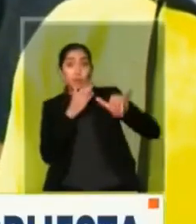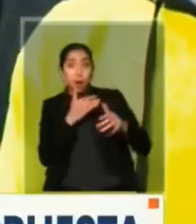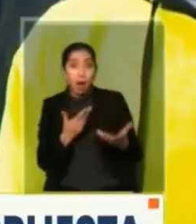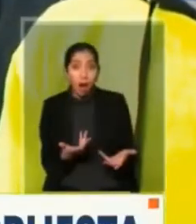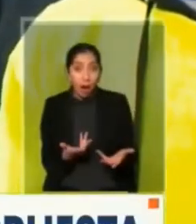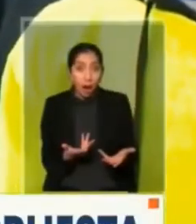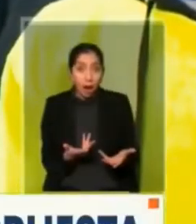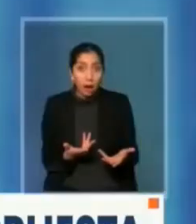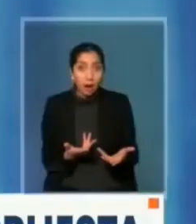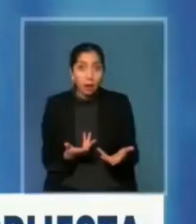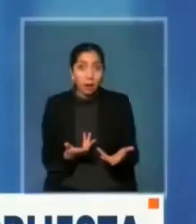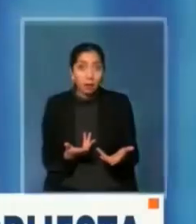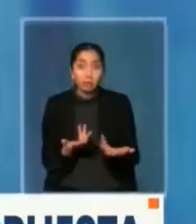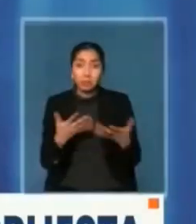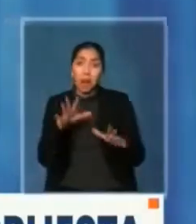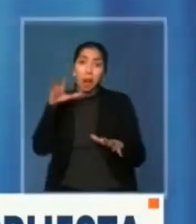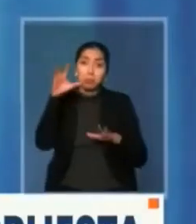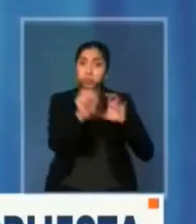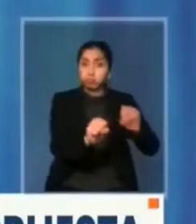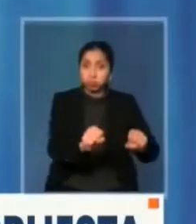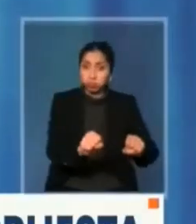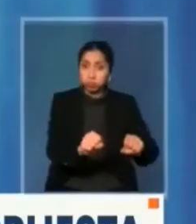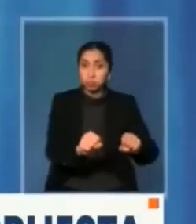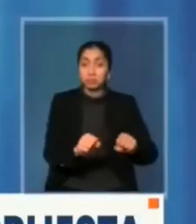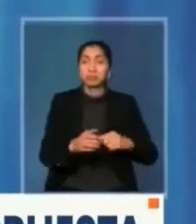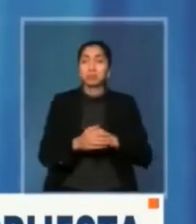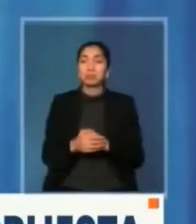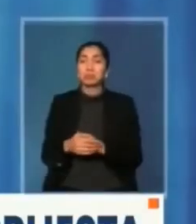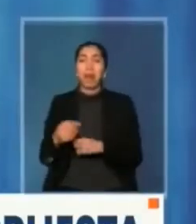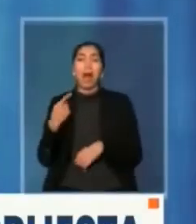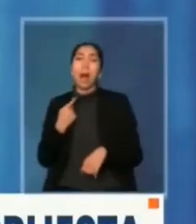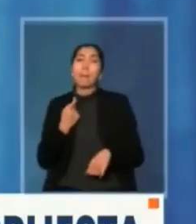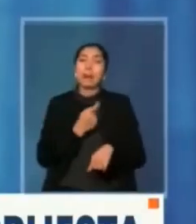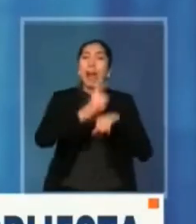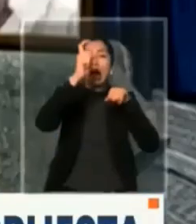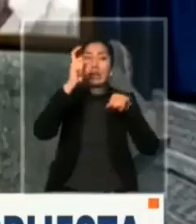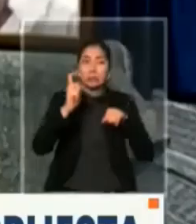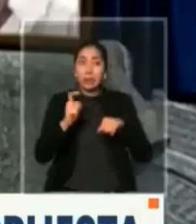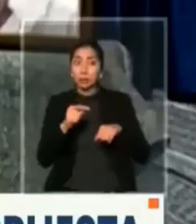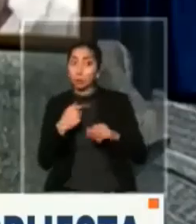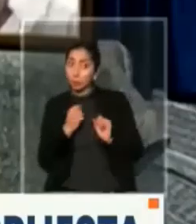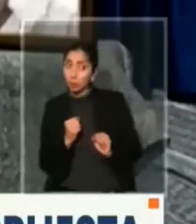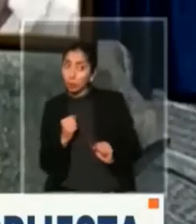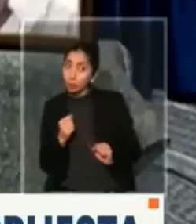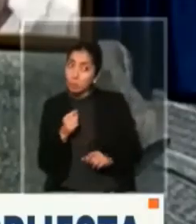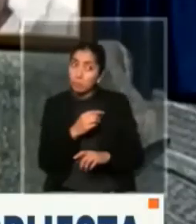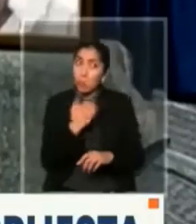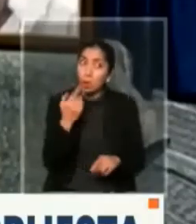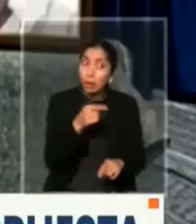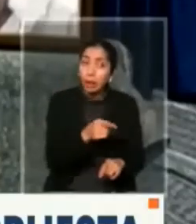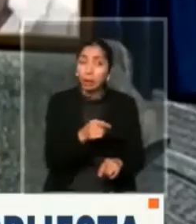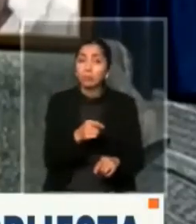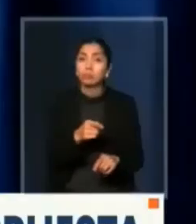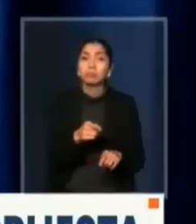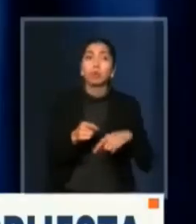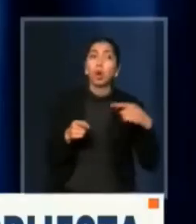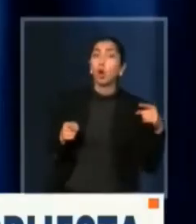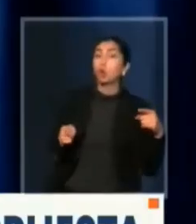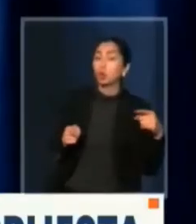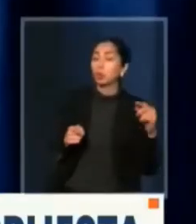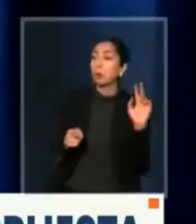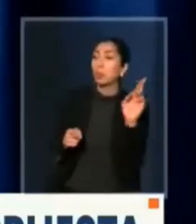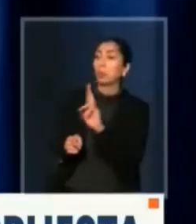el 81% de los encuestados apoyaría a Estados Unidos en el envío de armas a